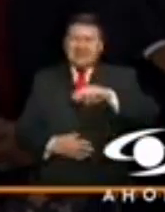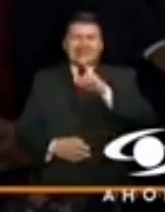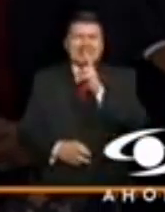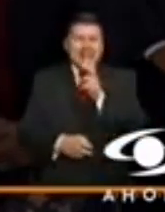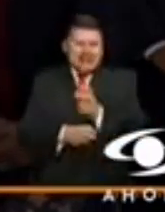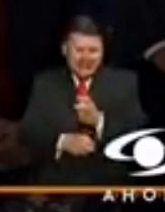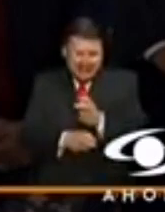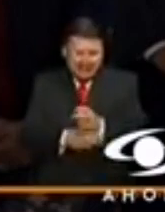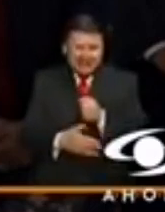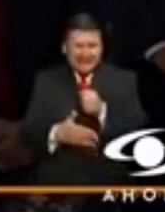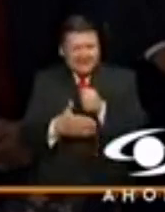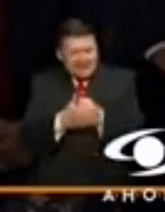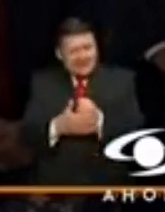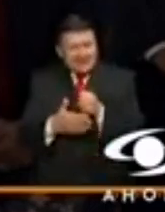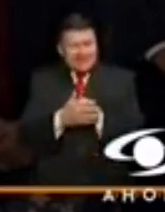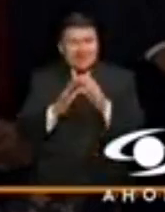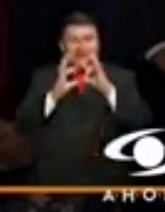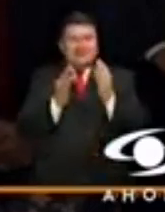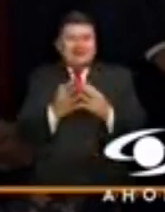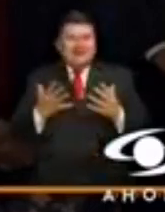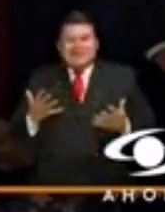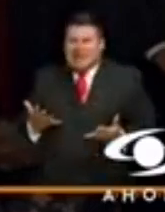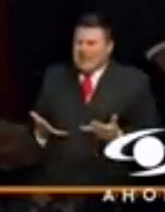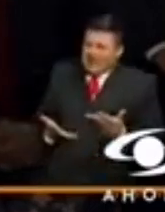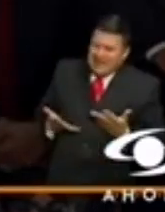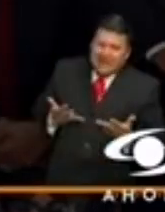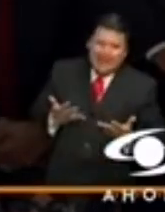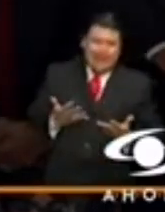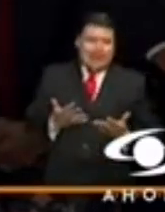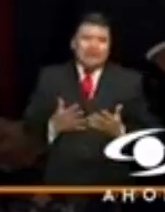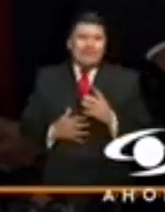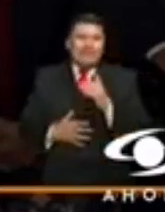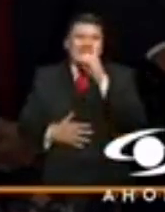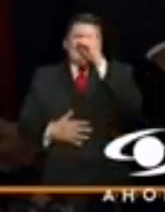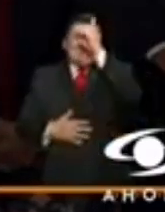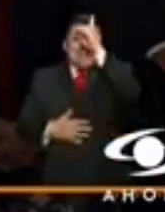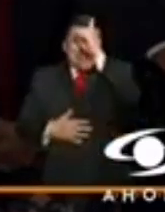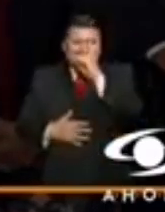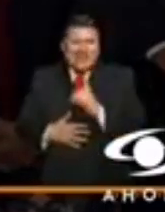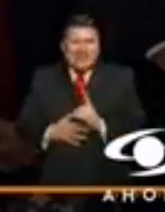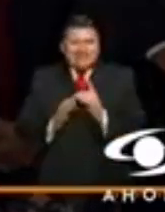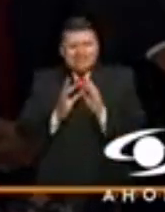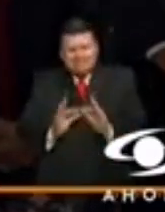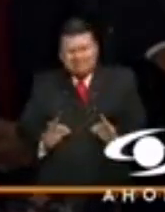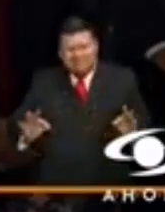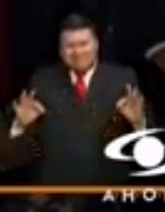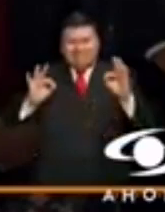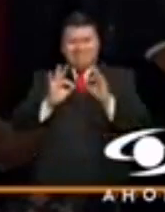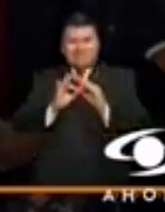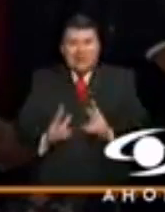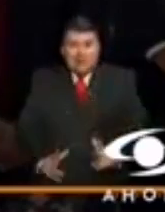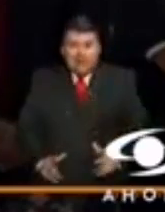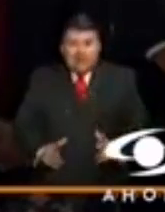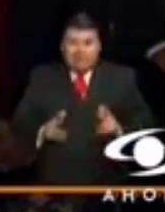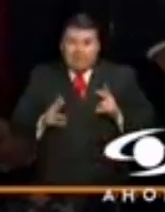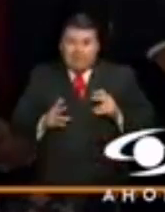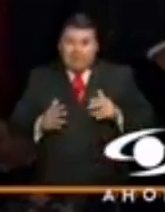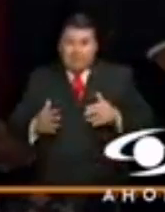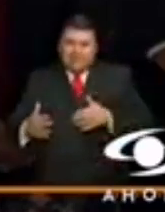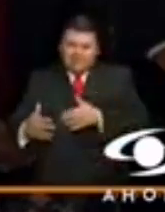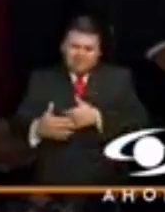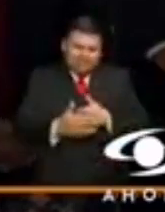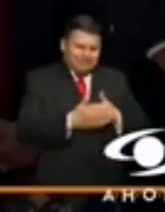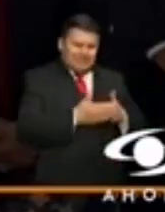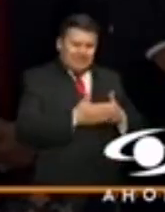dificultades y los retos que esto trae para las familias, pero es una decisión fundamental para proteger la vida.